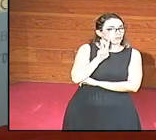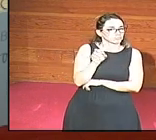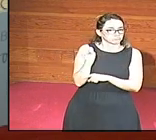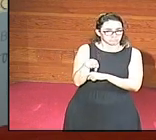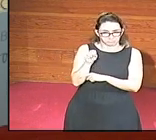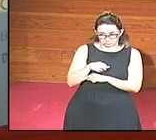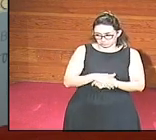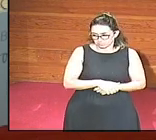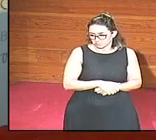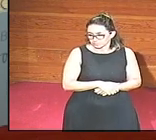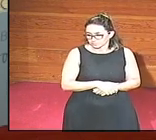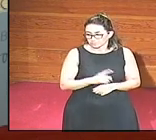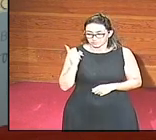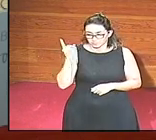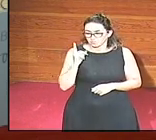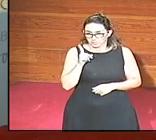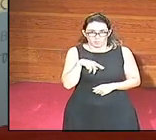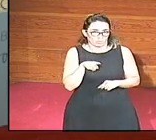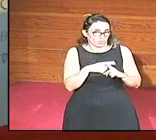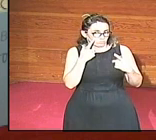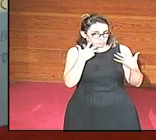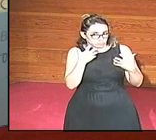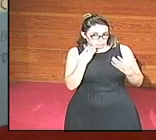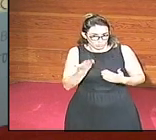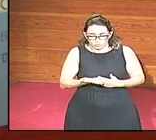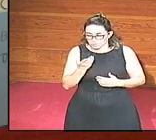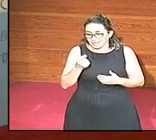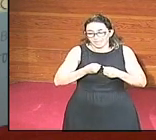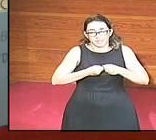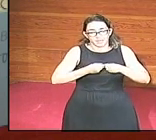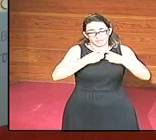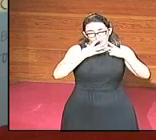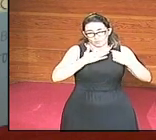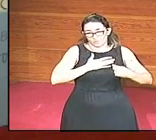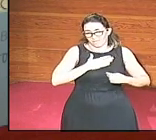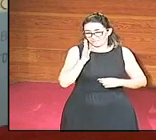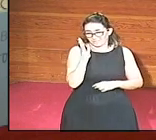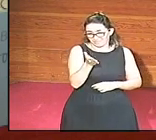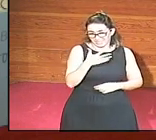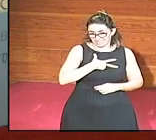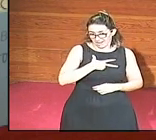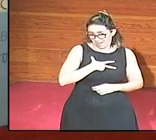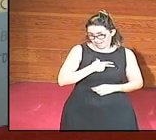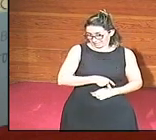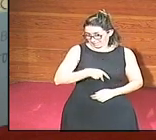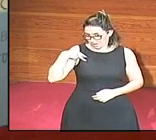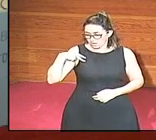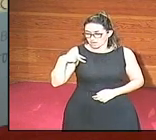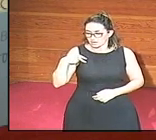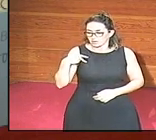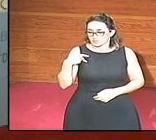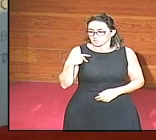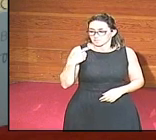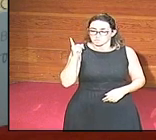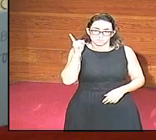Aquí lo que estáis viendo, esto también es muy significativo, esto es el edificio del fiscal general. Una de las primeras acciones